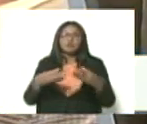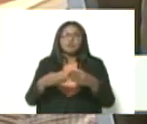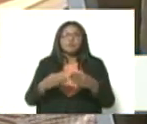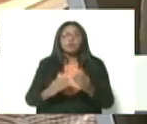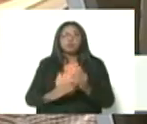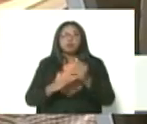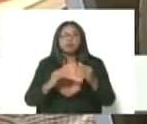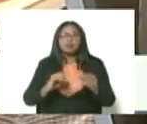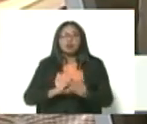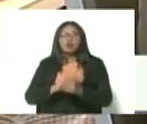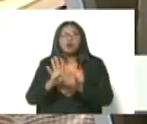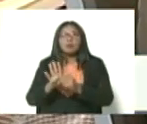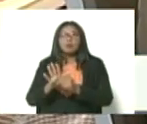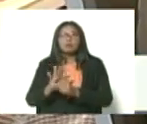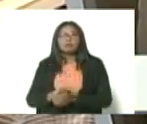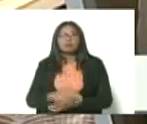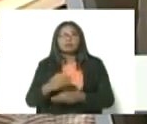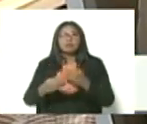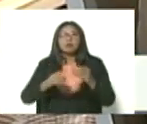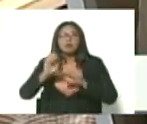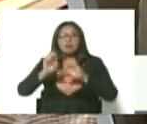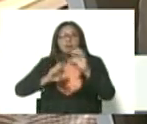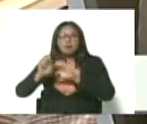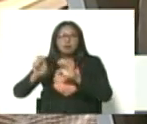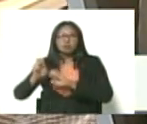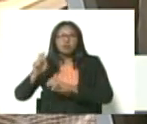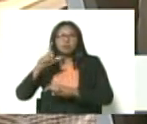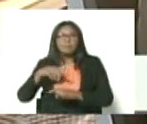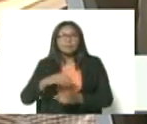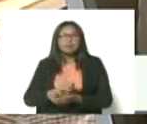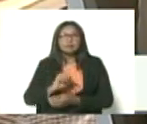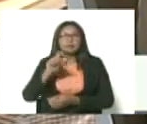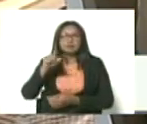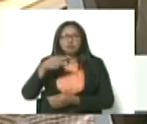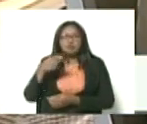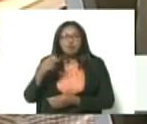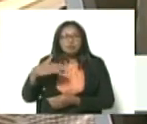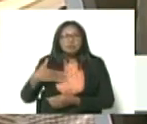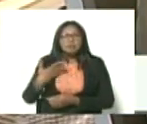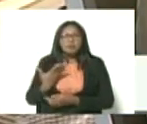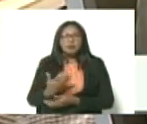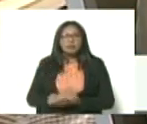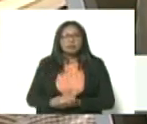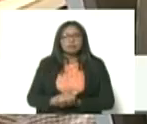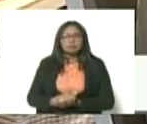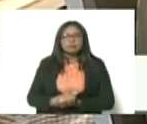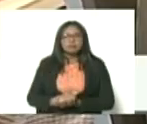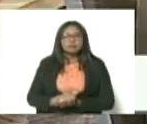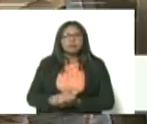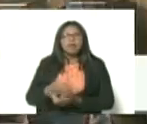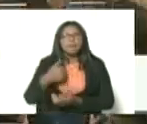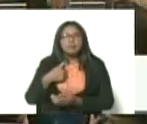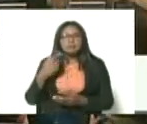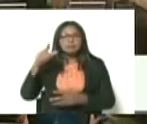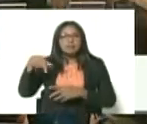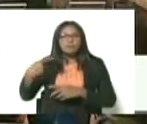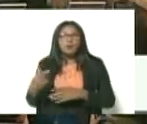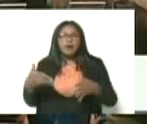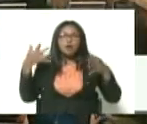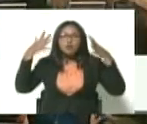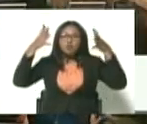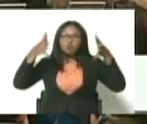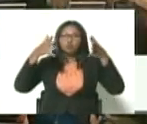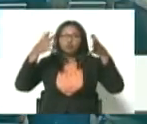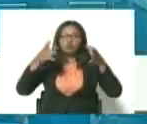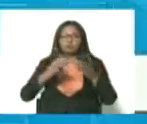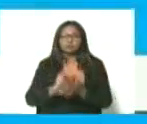del Coronavirus, que haga un estudio de estas posibilidades y me haga una recomendación en firme. Me